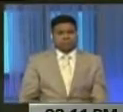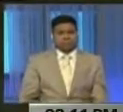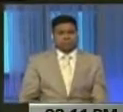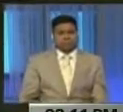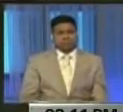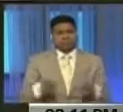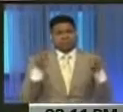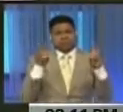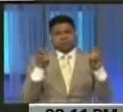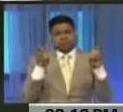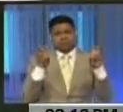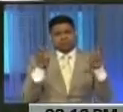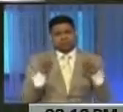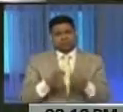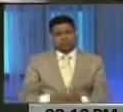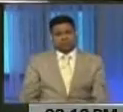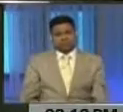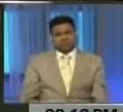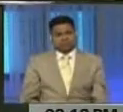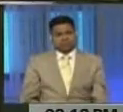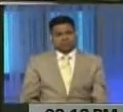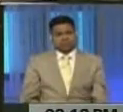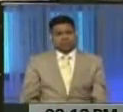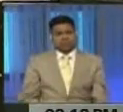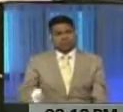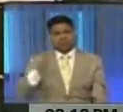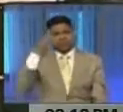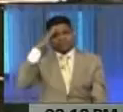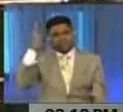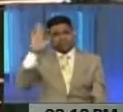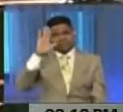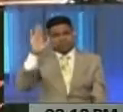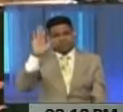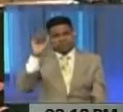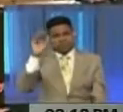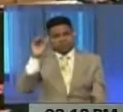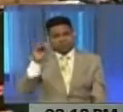Nuevamente les doy mi saludo.